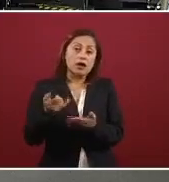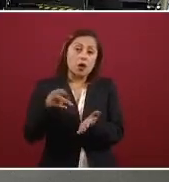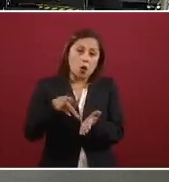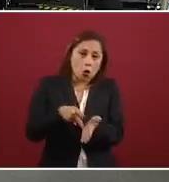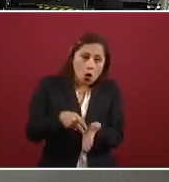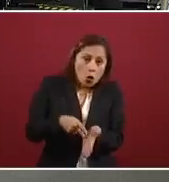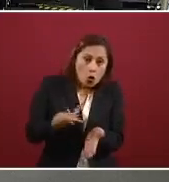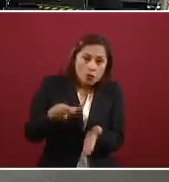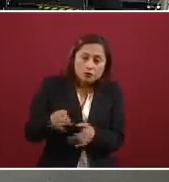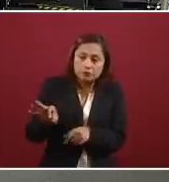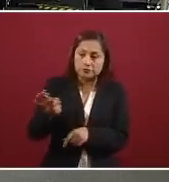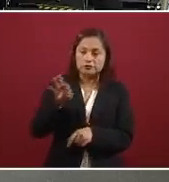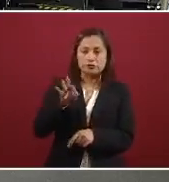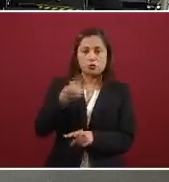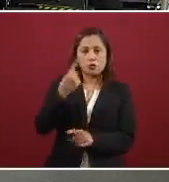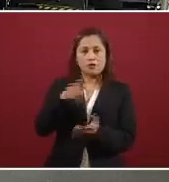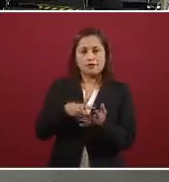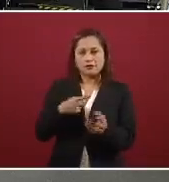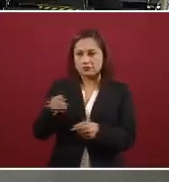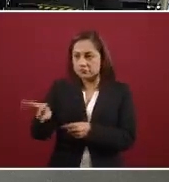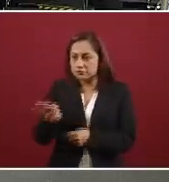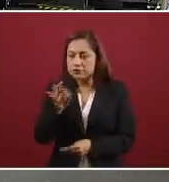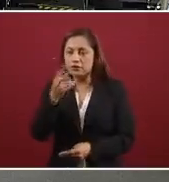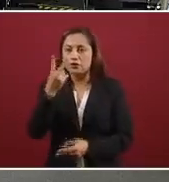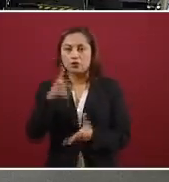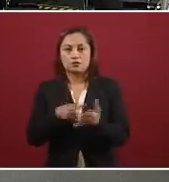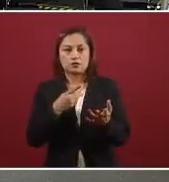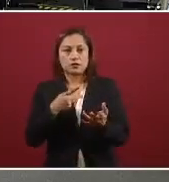porque está permitido en algunos casos.